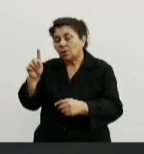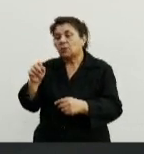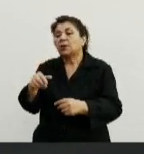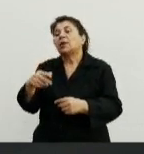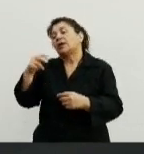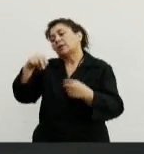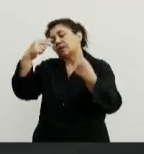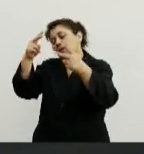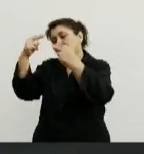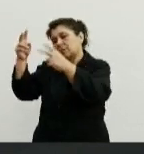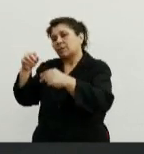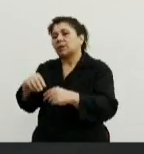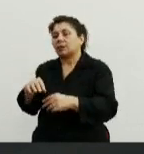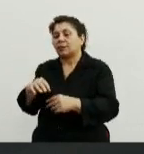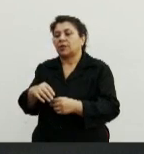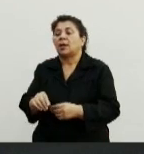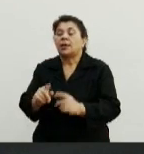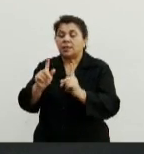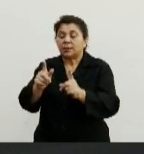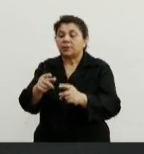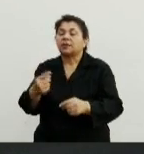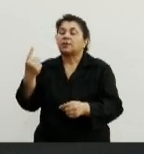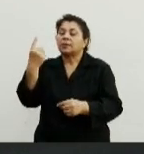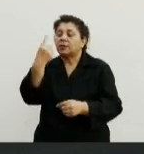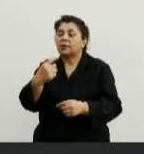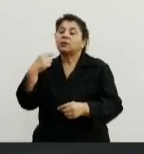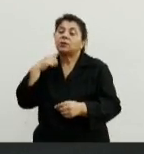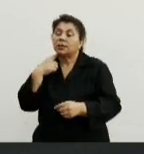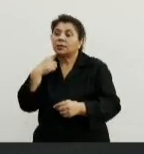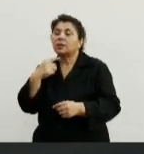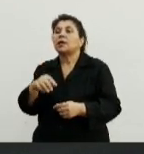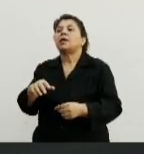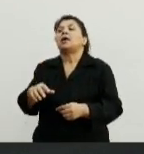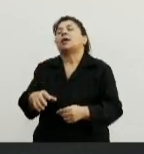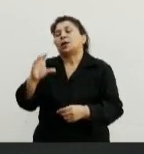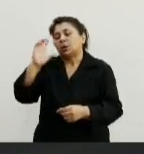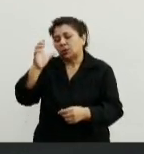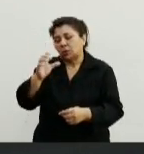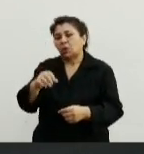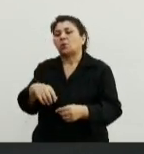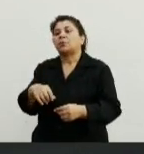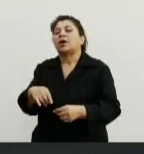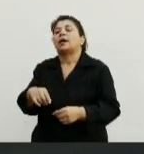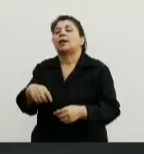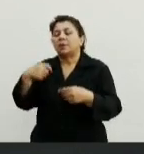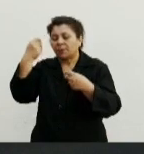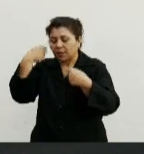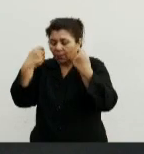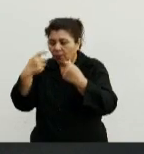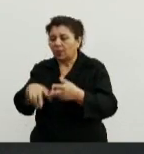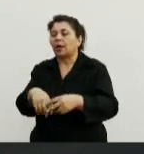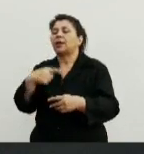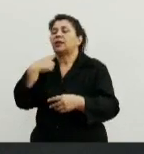del mundo tenemos en brasil en chile en colombia en méxico en perú en paraguay en república dominicana en